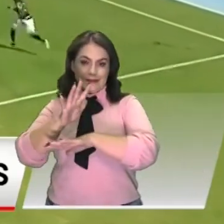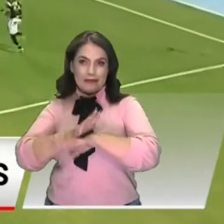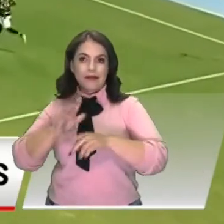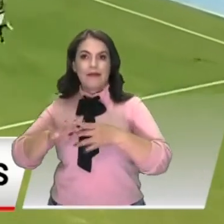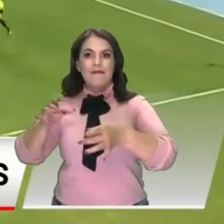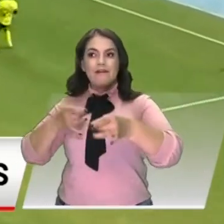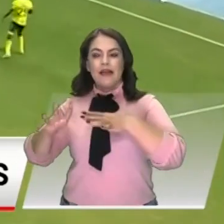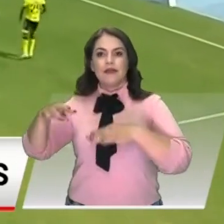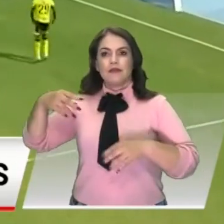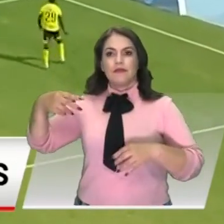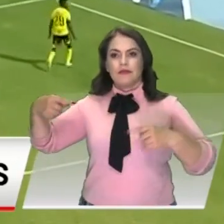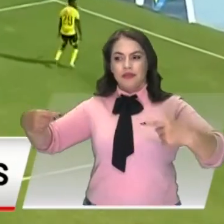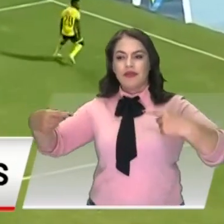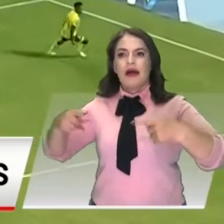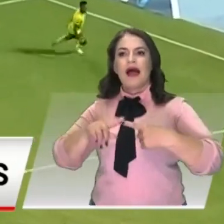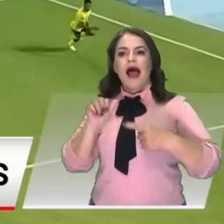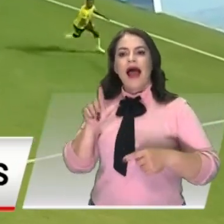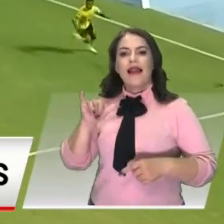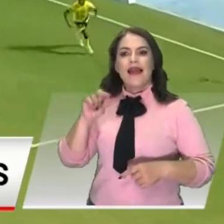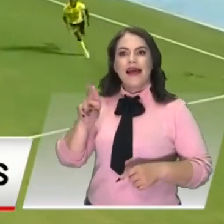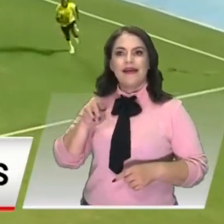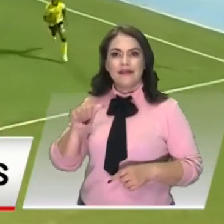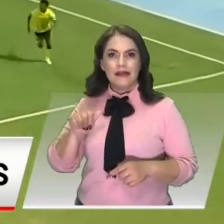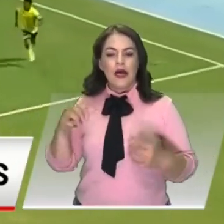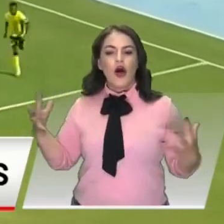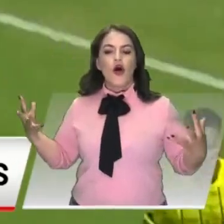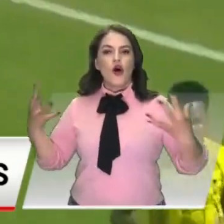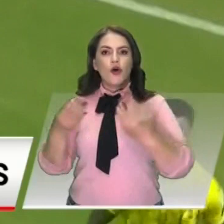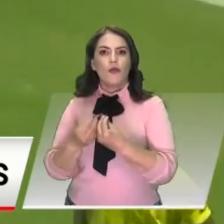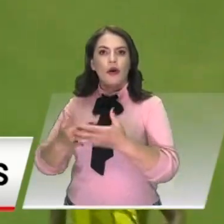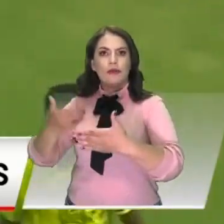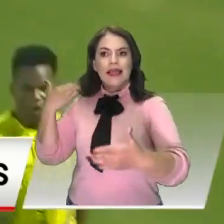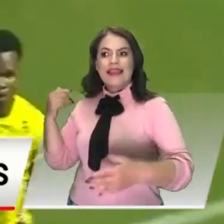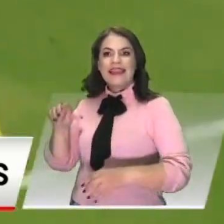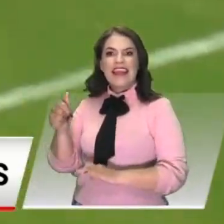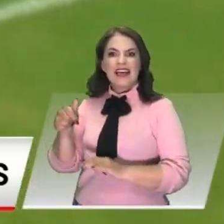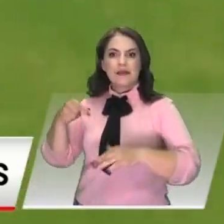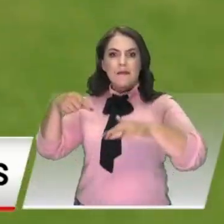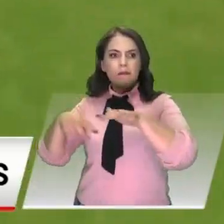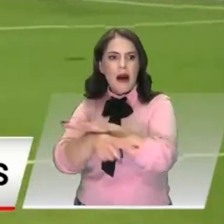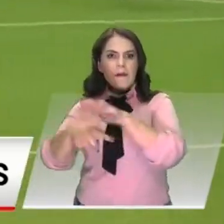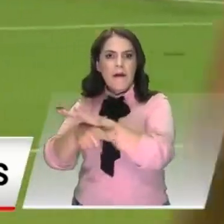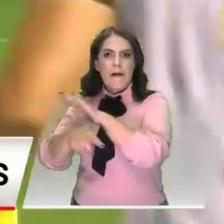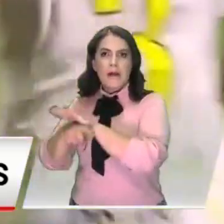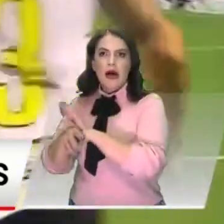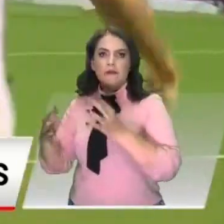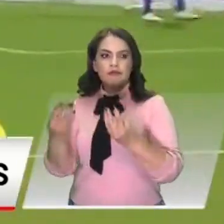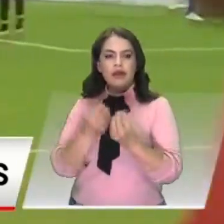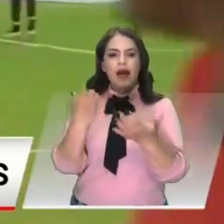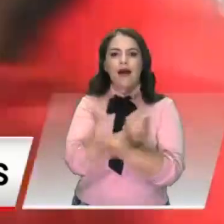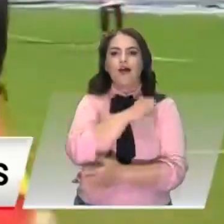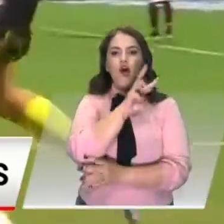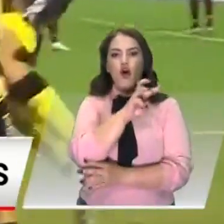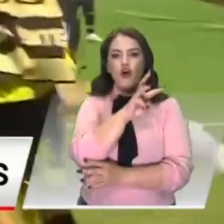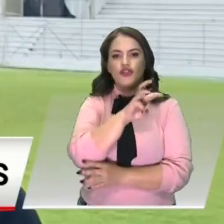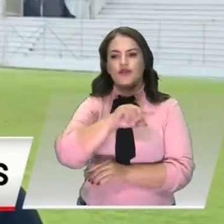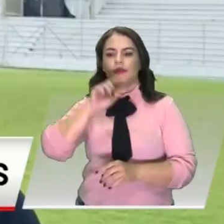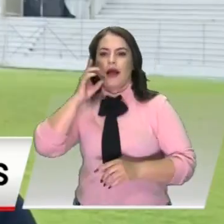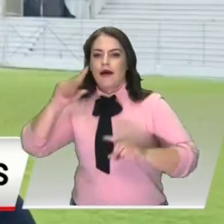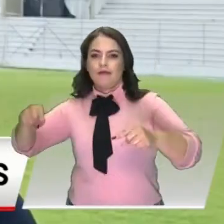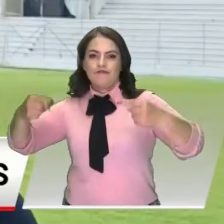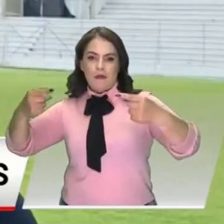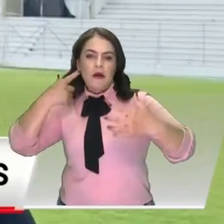cuadrangulares visitan Alianza petrolera equipo que en 10 partidos de local ganó 8 incluyendo el de águilas